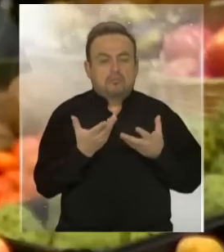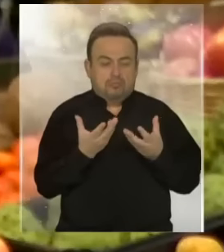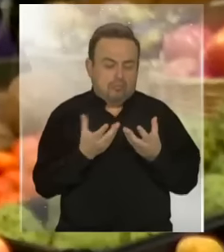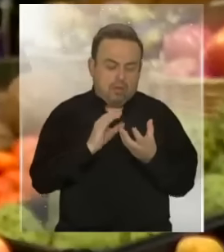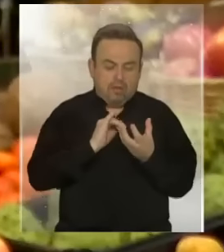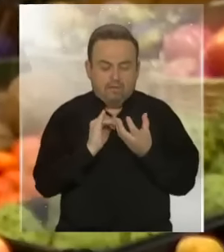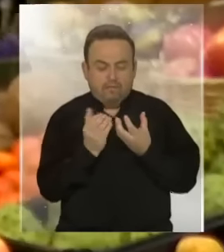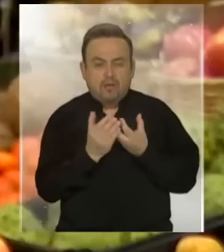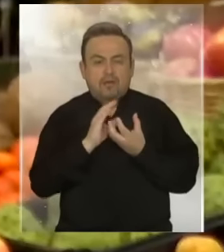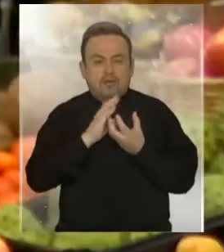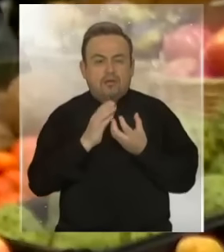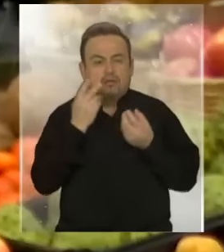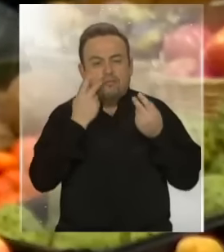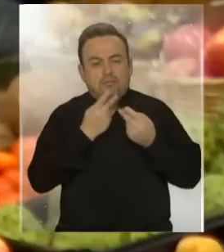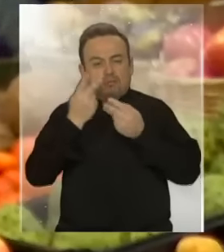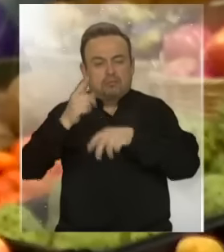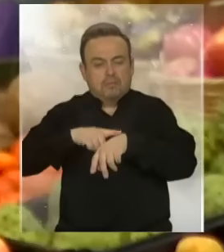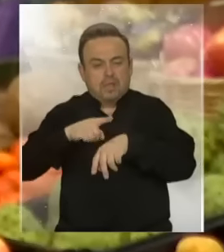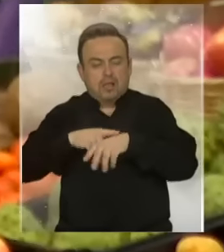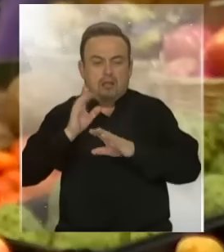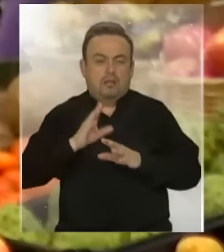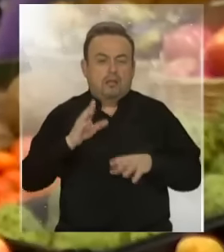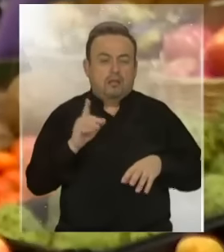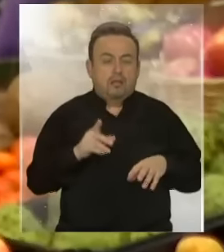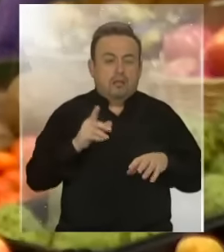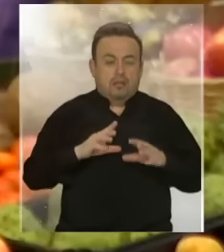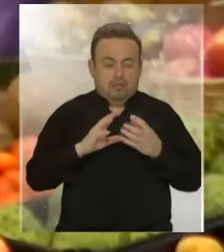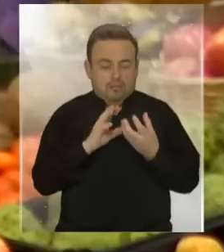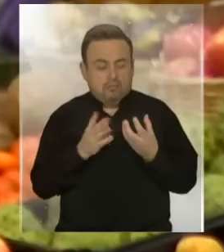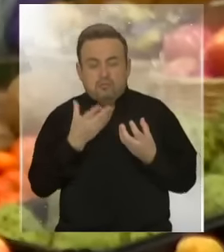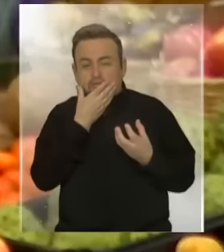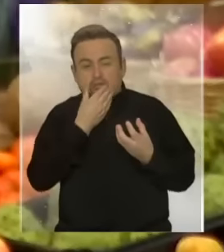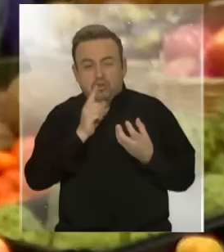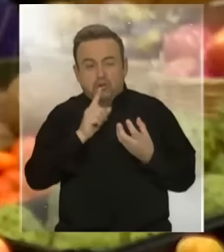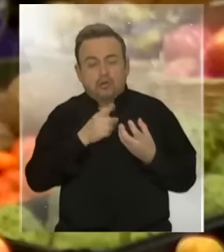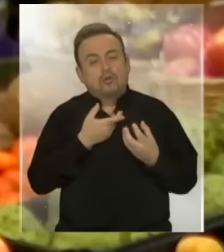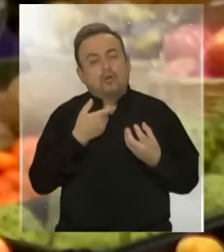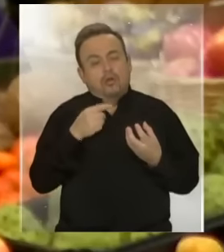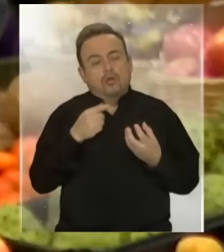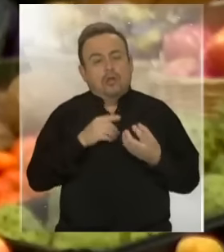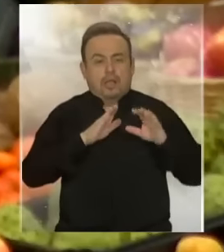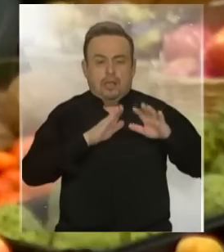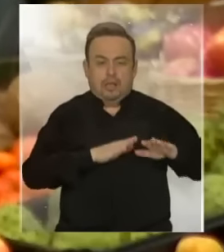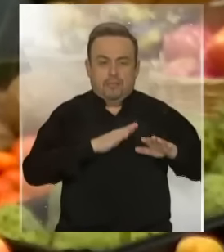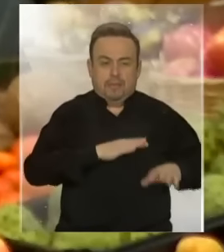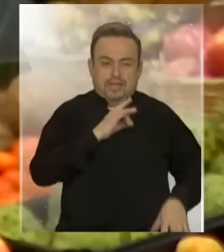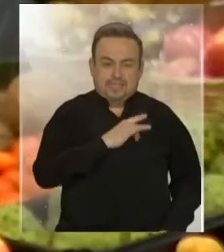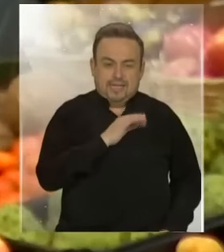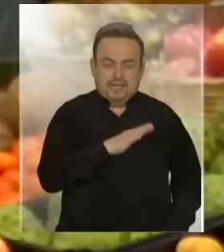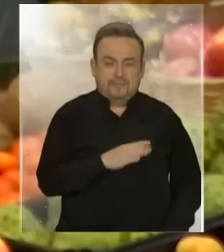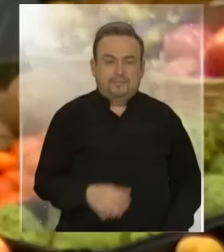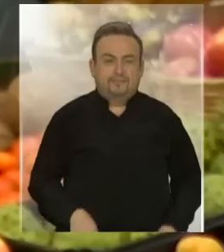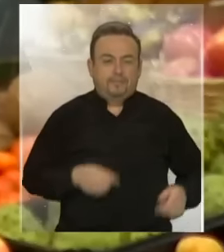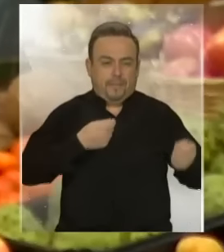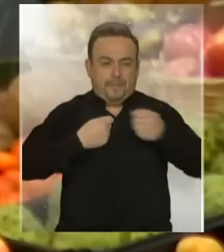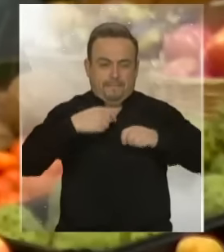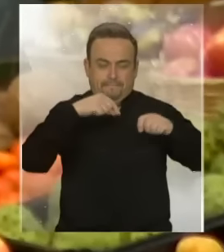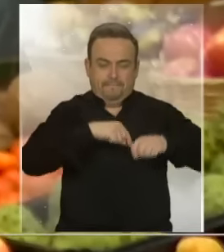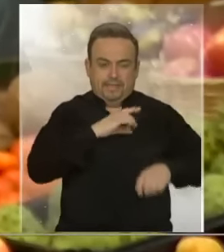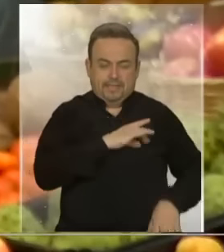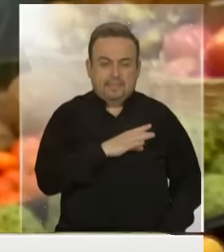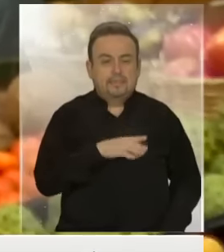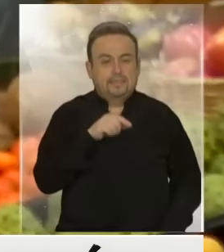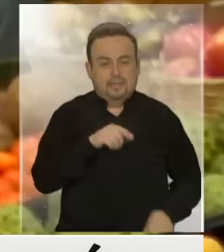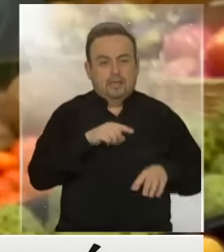no tienen una capacidad de viajar tanto tiempo o porque su estética no es tan bonita, terminan siendo mantenidas en Chile